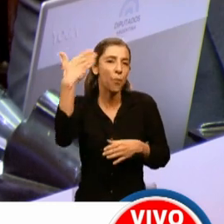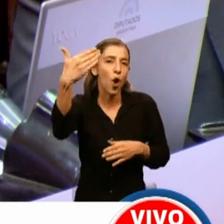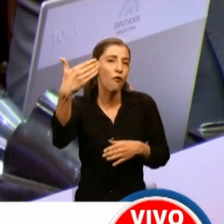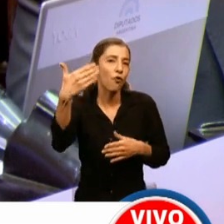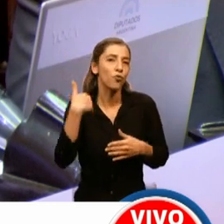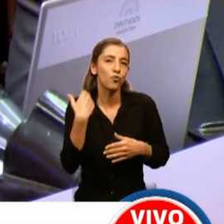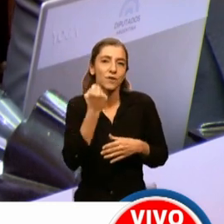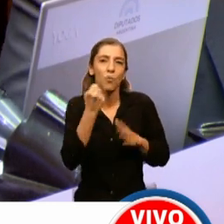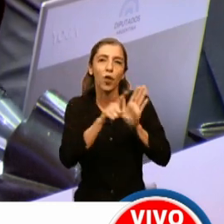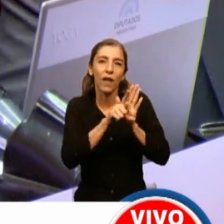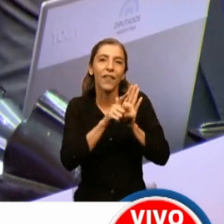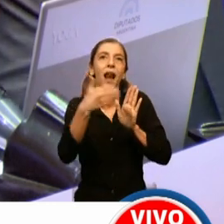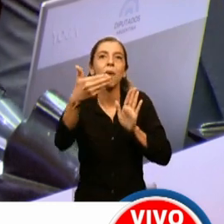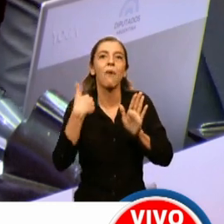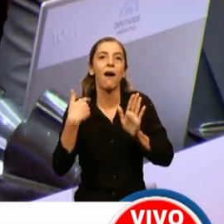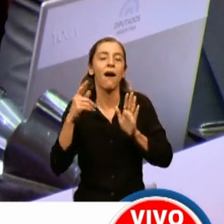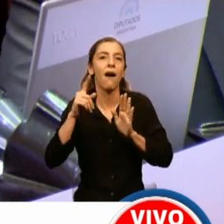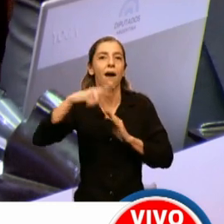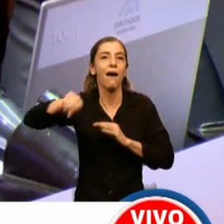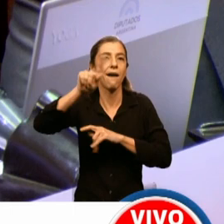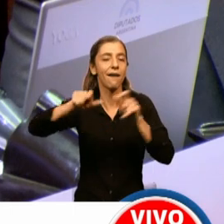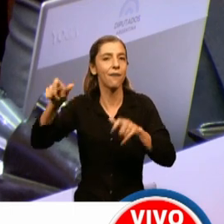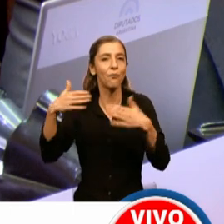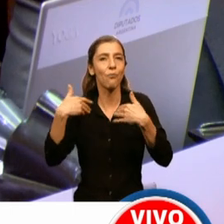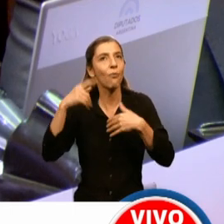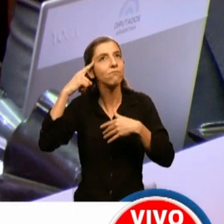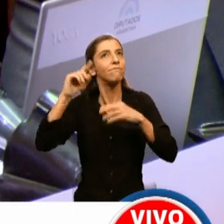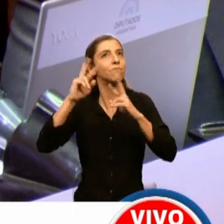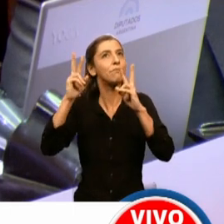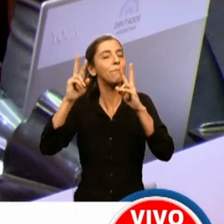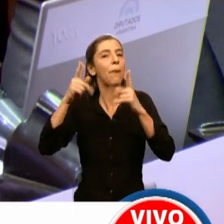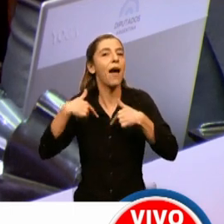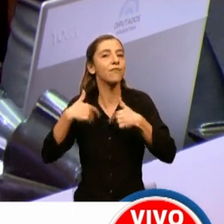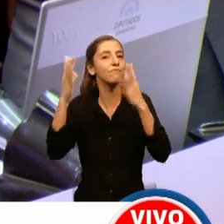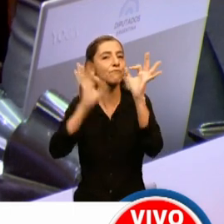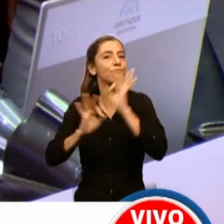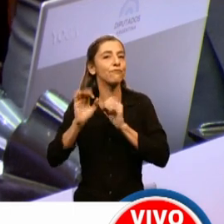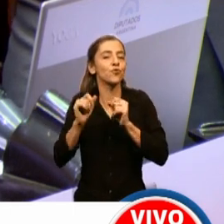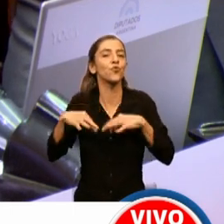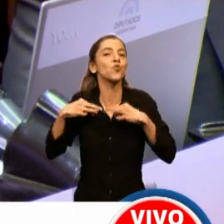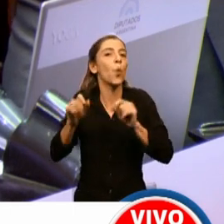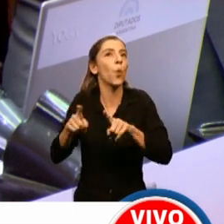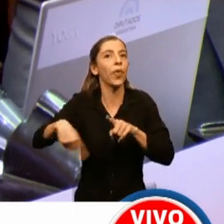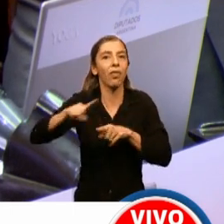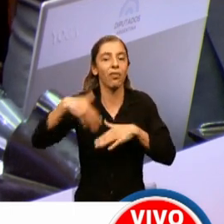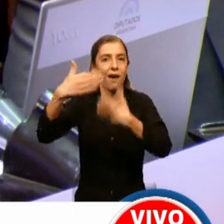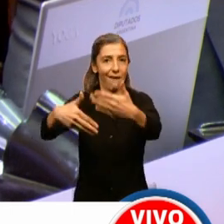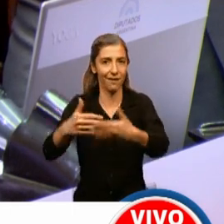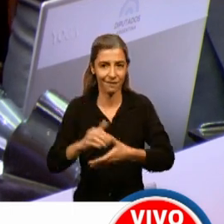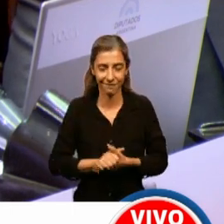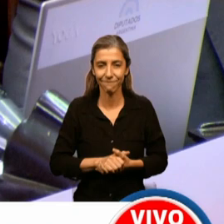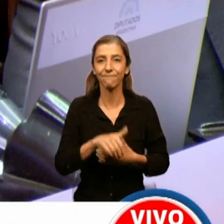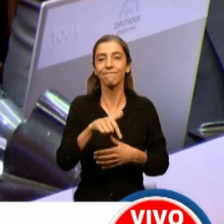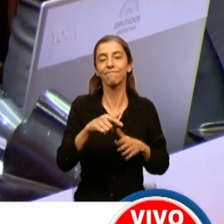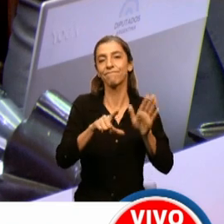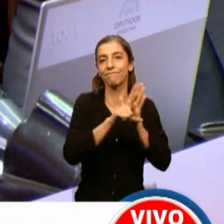vida a cada uno esta propuesta normativa va a pedir va a permitir concretarlo estos principios y